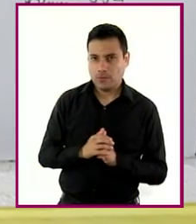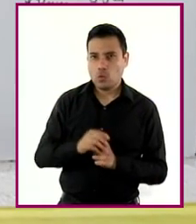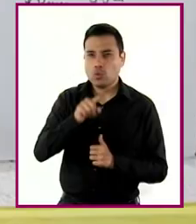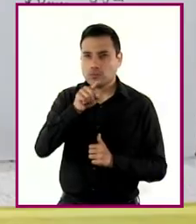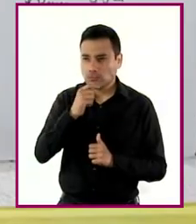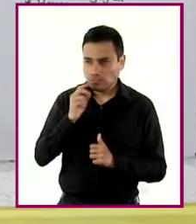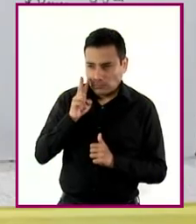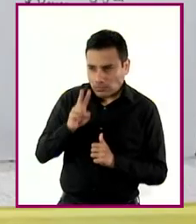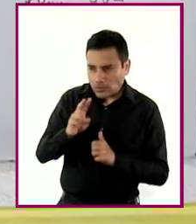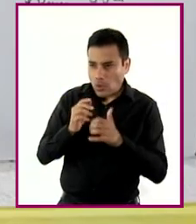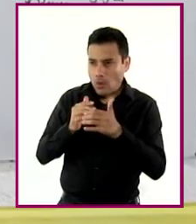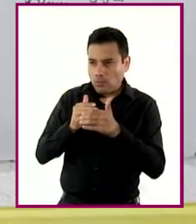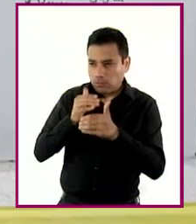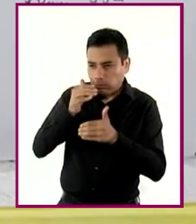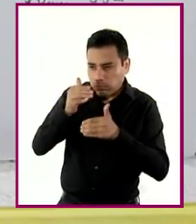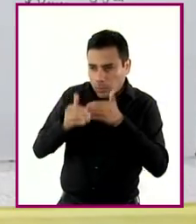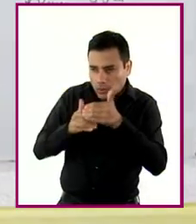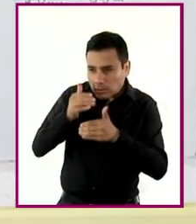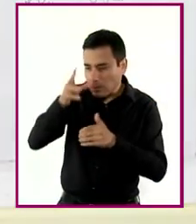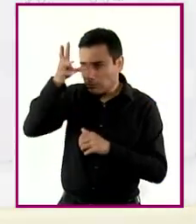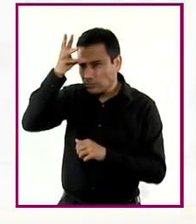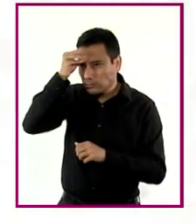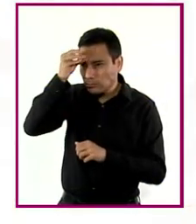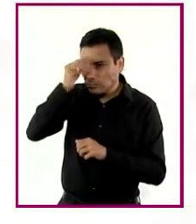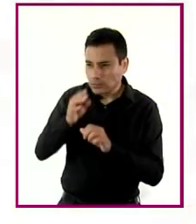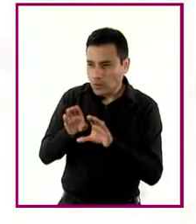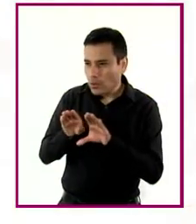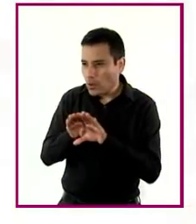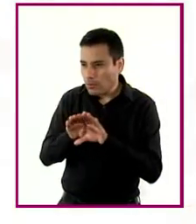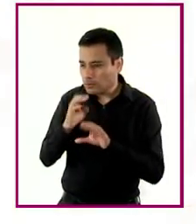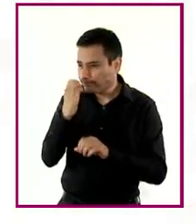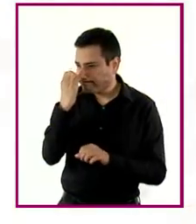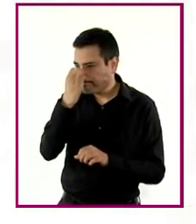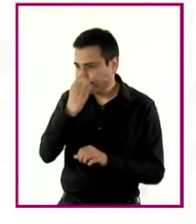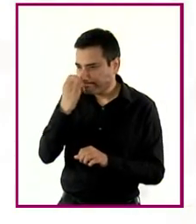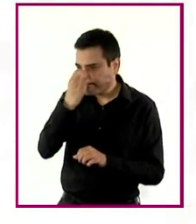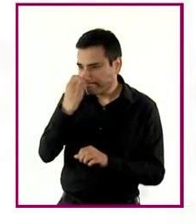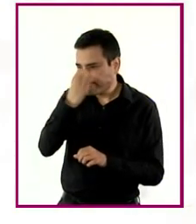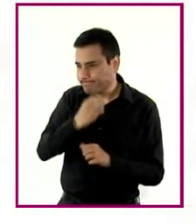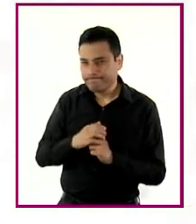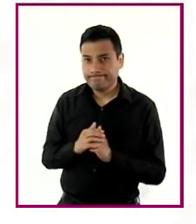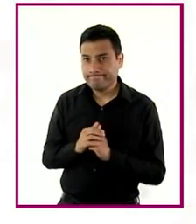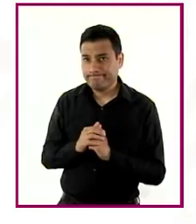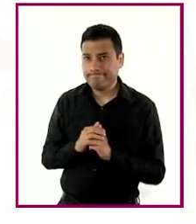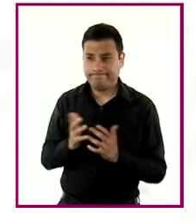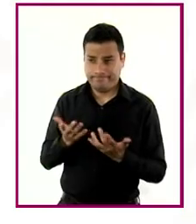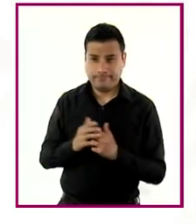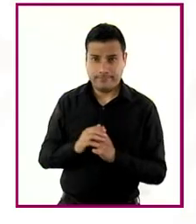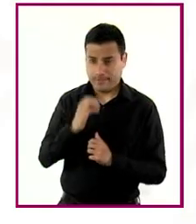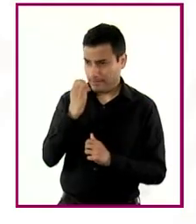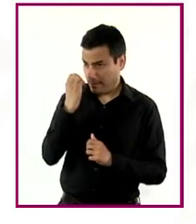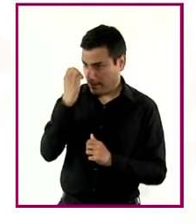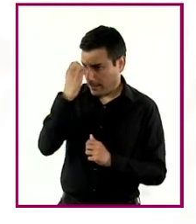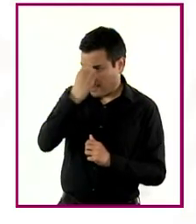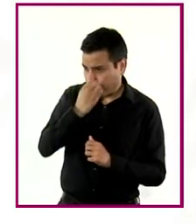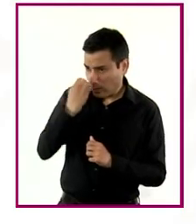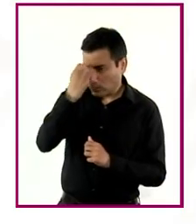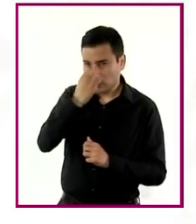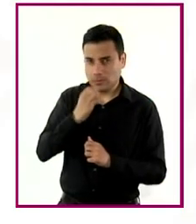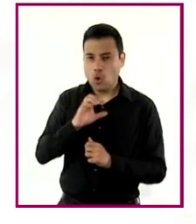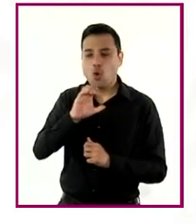de aprendizaje de las niñas y los niños, por lo que nuestras evaluaciones son de